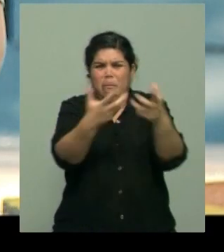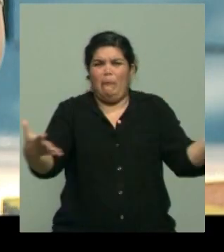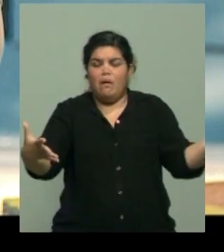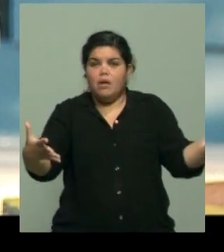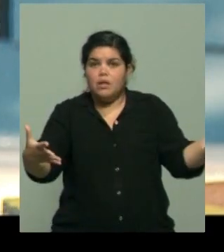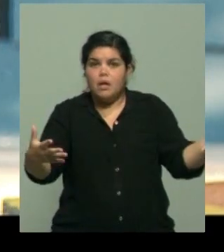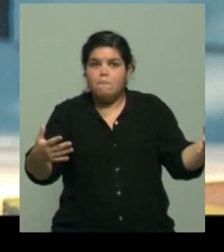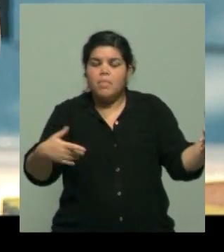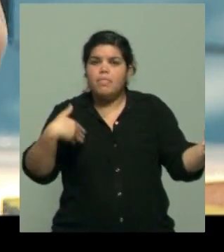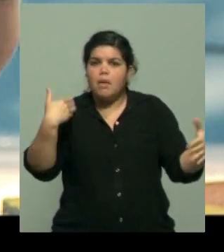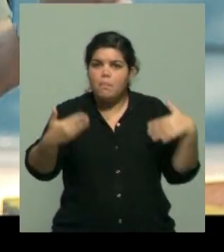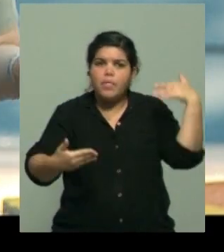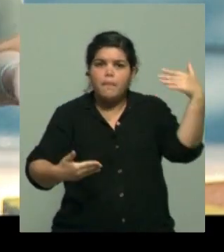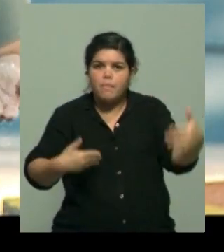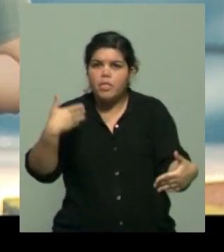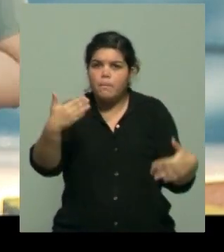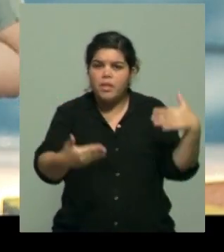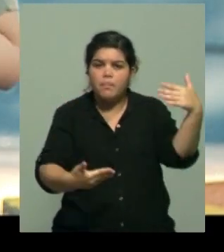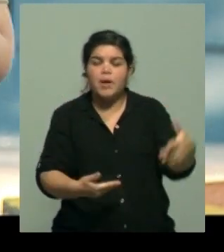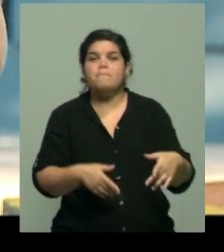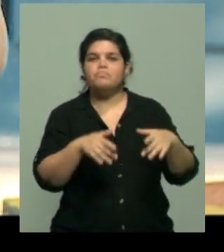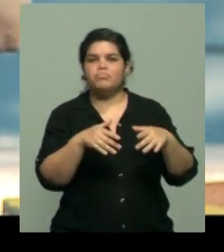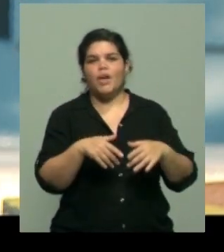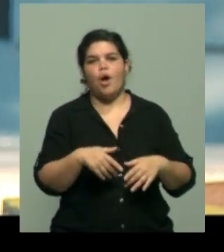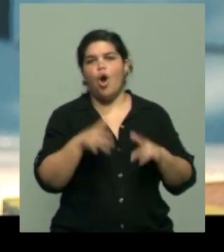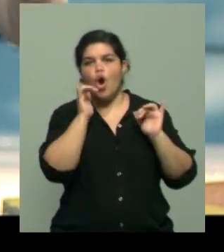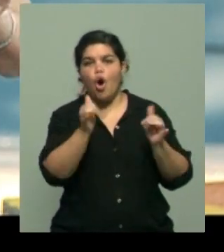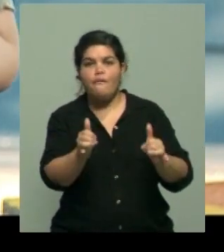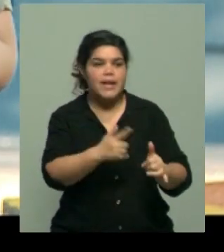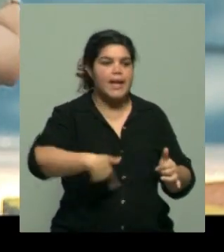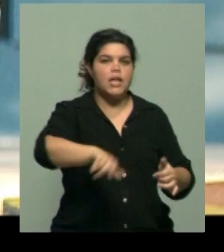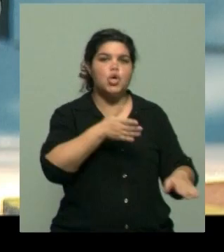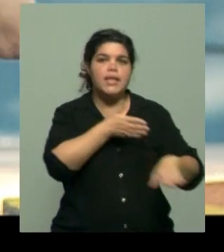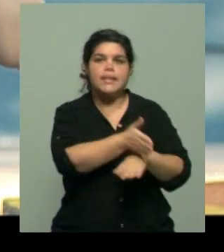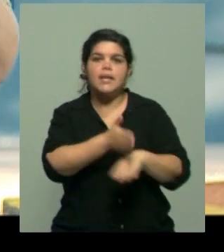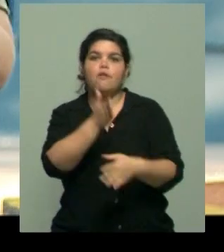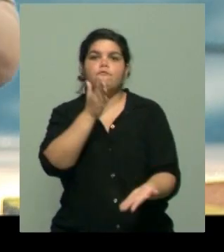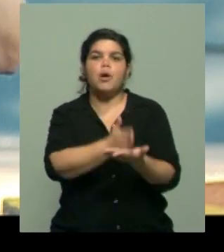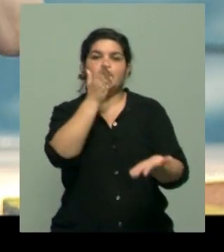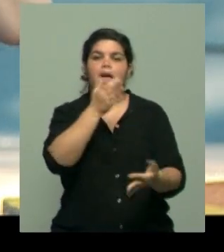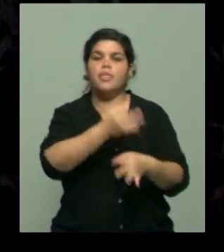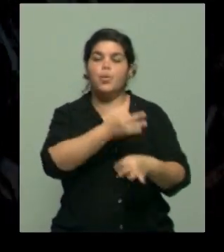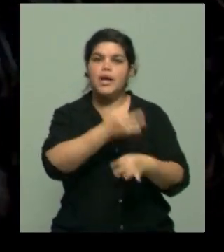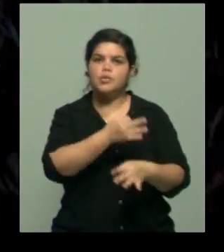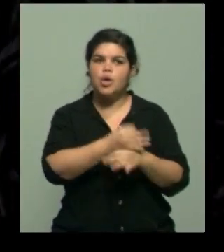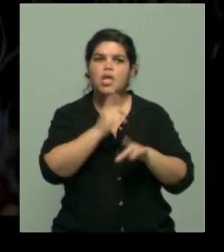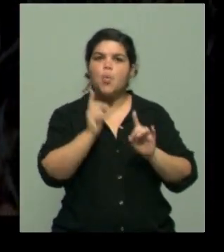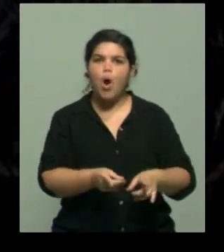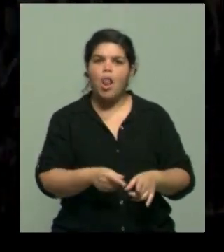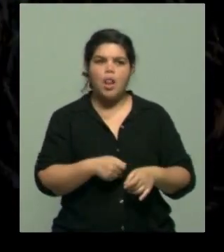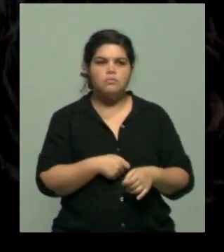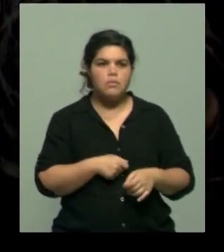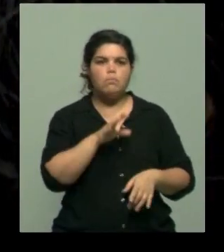medir, ¿no? Los chicos que ingresan a la Facultad de Educación y después pueden egresar no alcanzan a cubrir